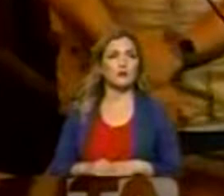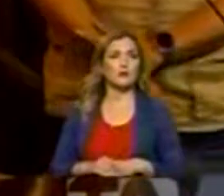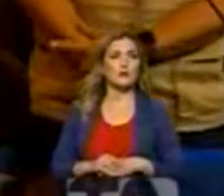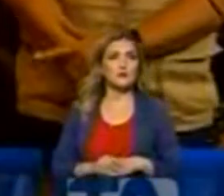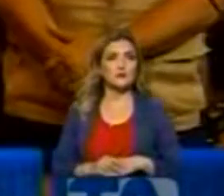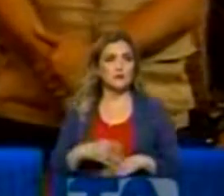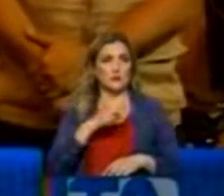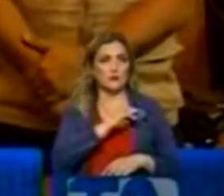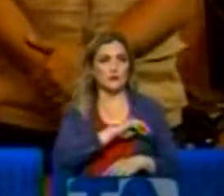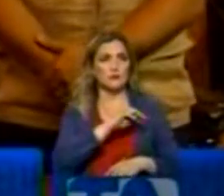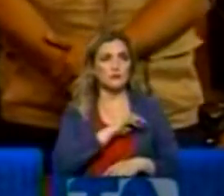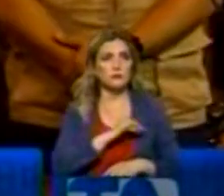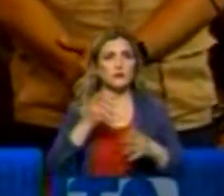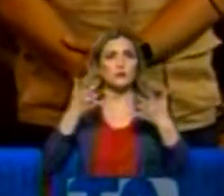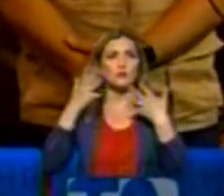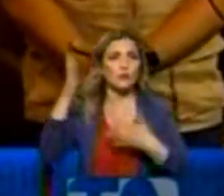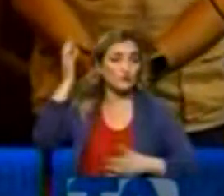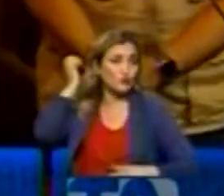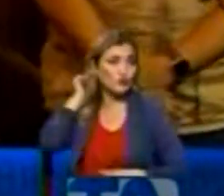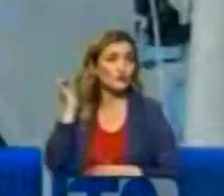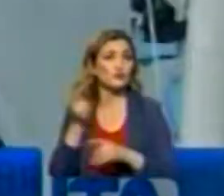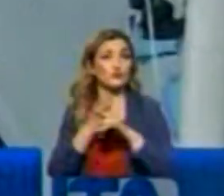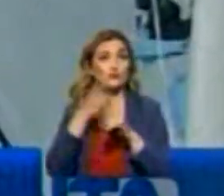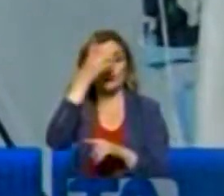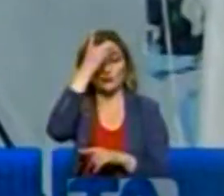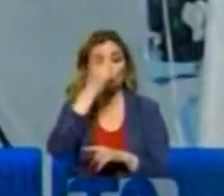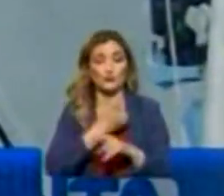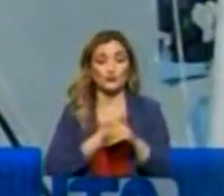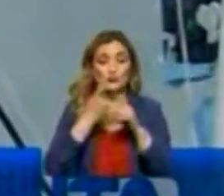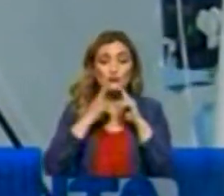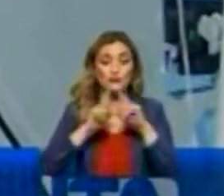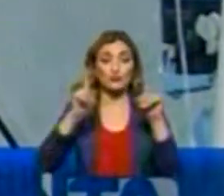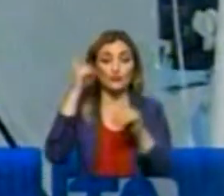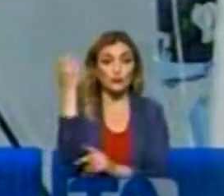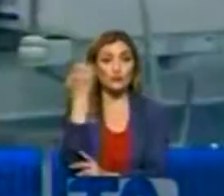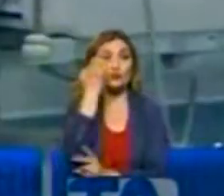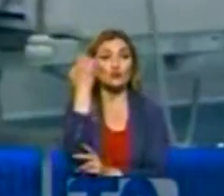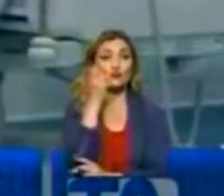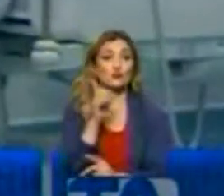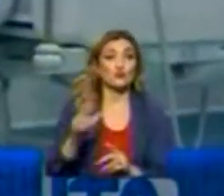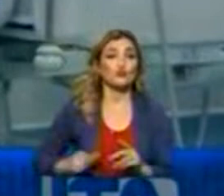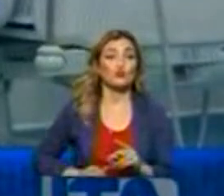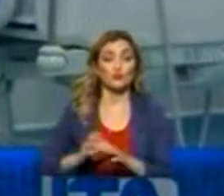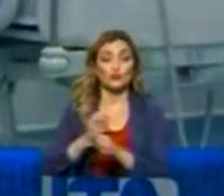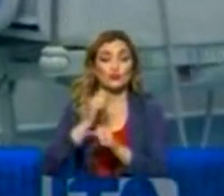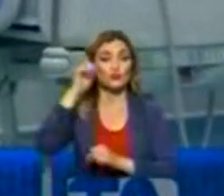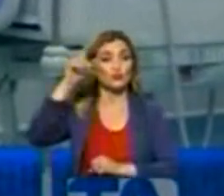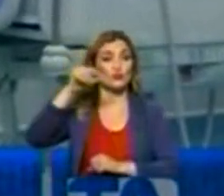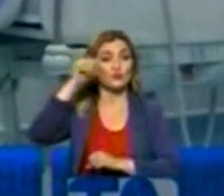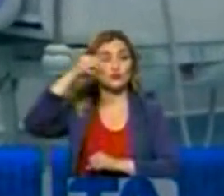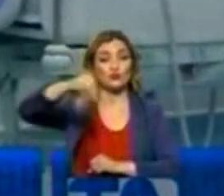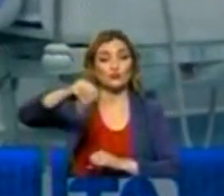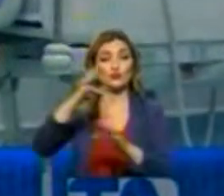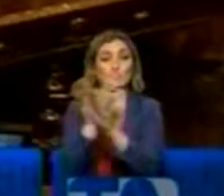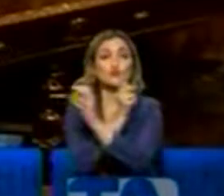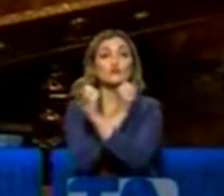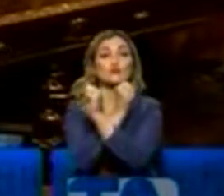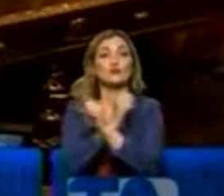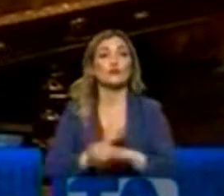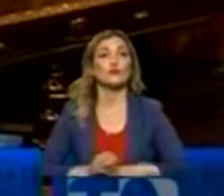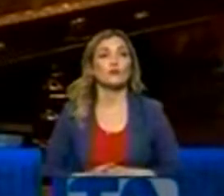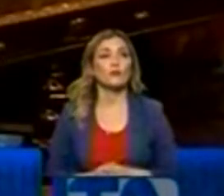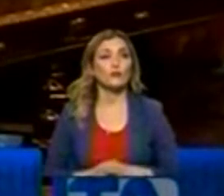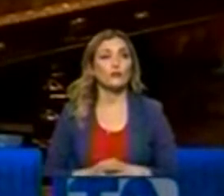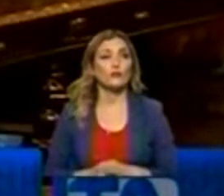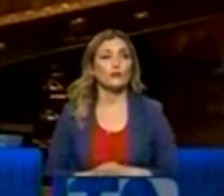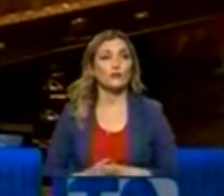El municipio de Guayaquil tomó varias acciones enmarcadas en la declaratoria de emergencia sanitaria que hizo el gobierno este miércoles por la noche. La titular